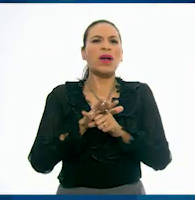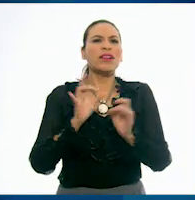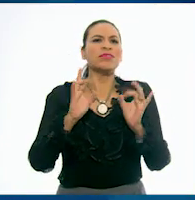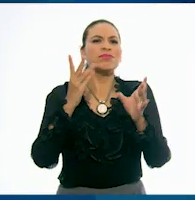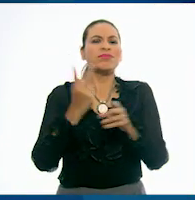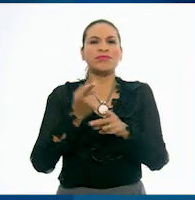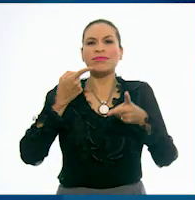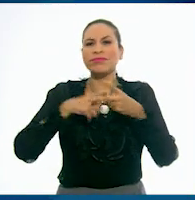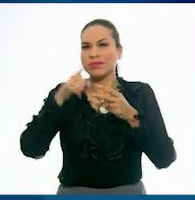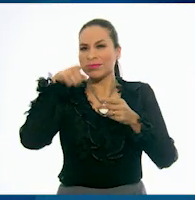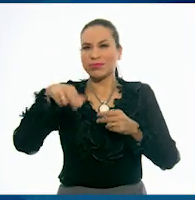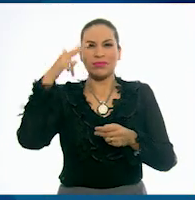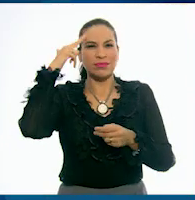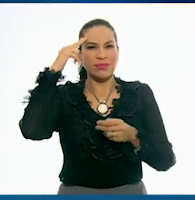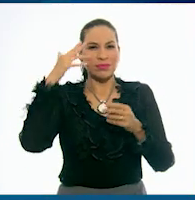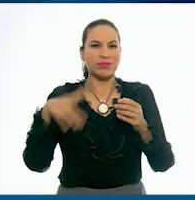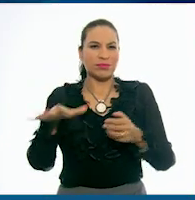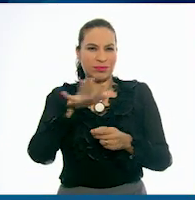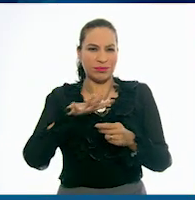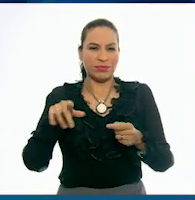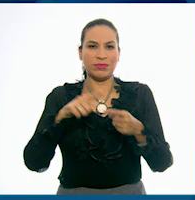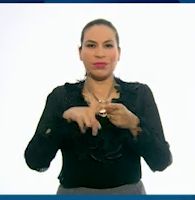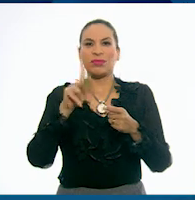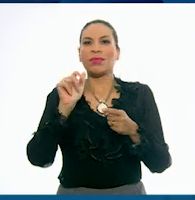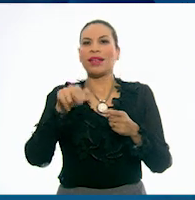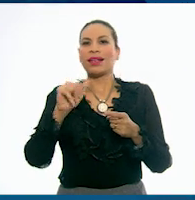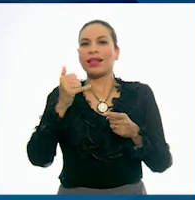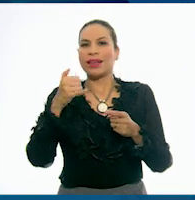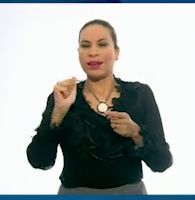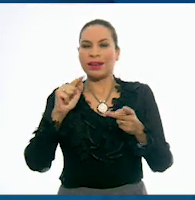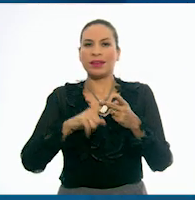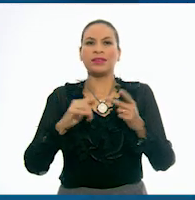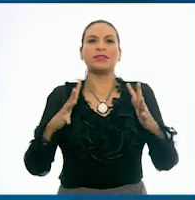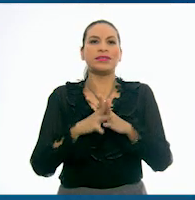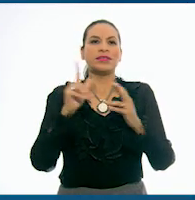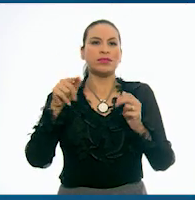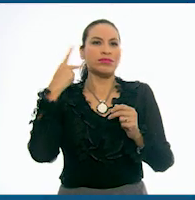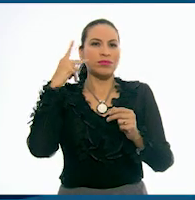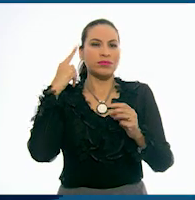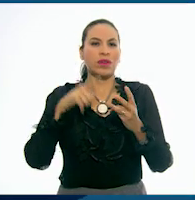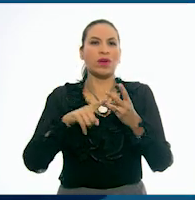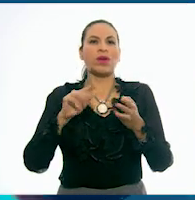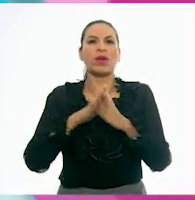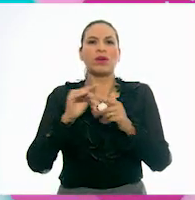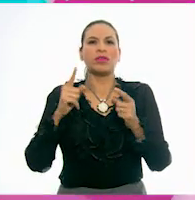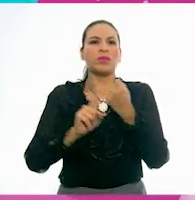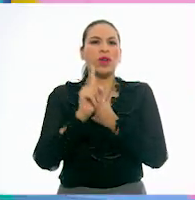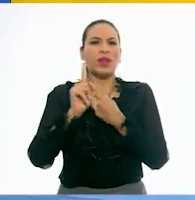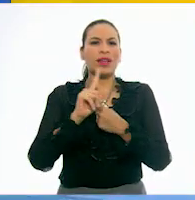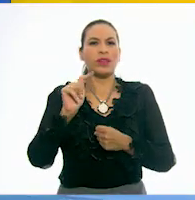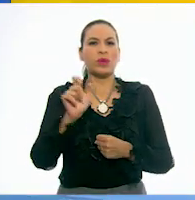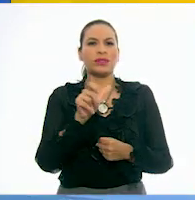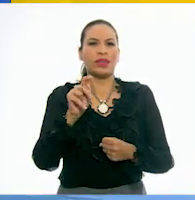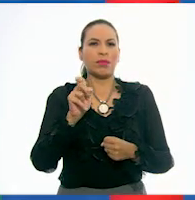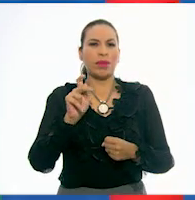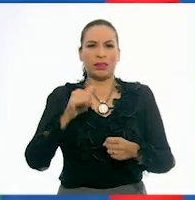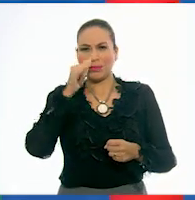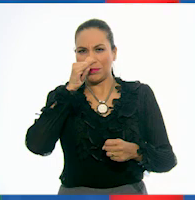que marcó el inicio del porfiriato? ¿El Plan de Ayala, la Batalla de Puebla o la Rebelión de Tuxtepec?